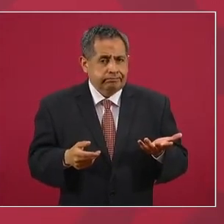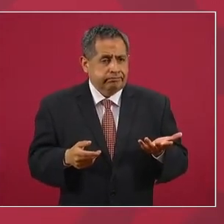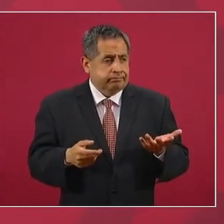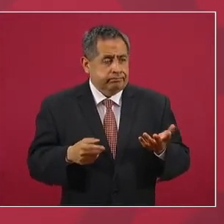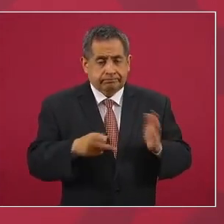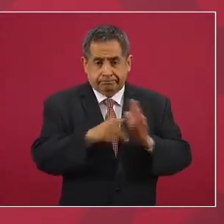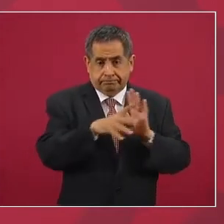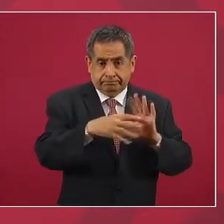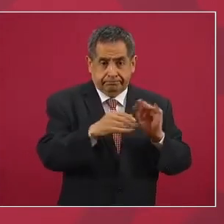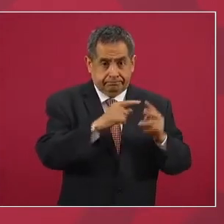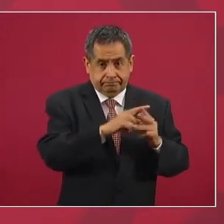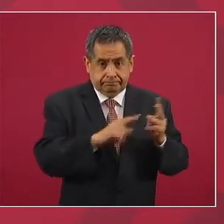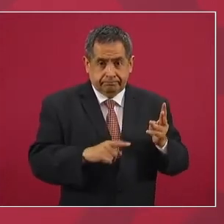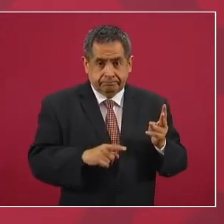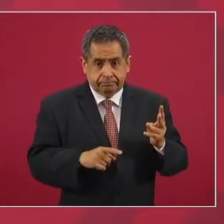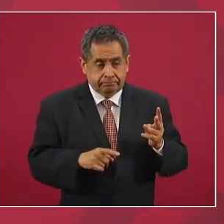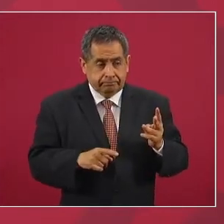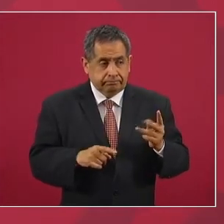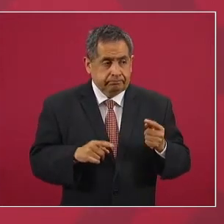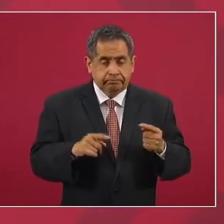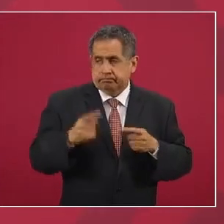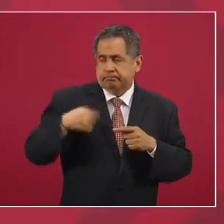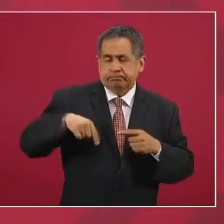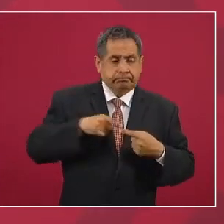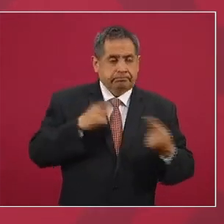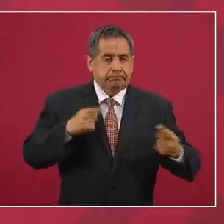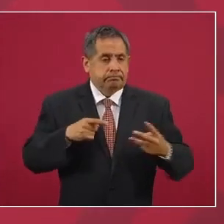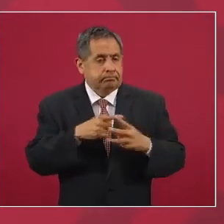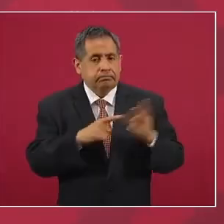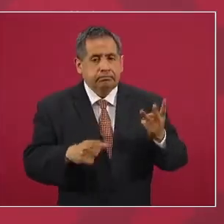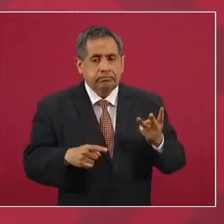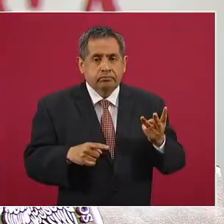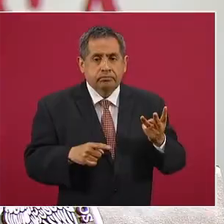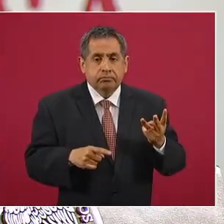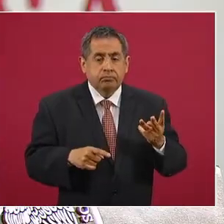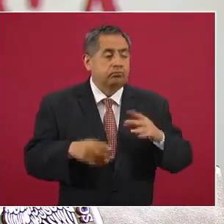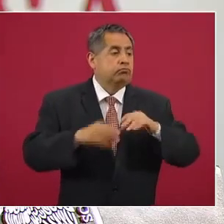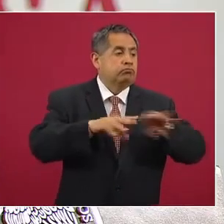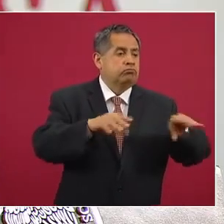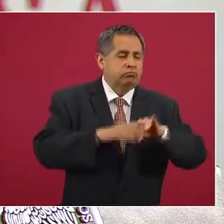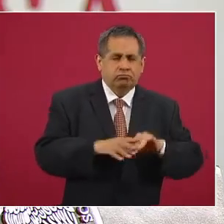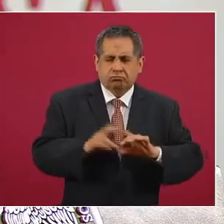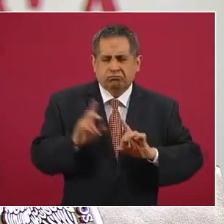y opositores a nosotros están hasta poniendo en duda